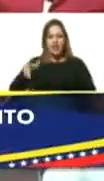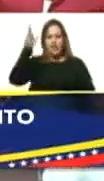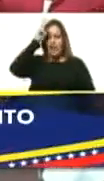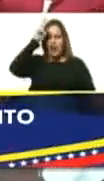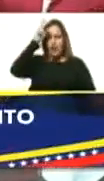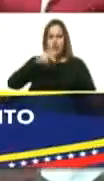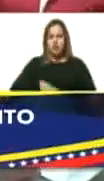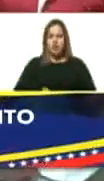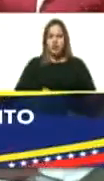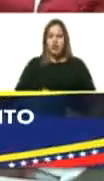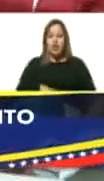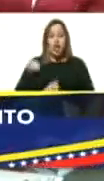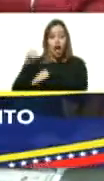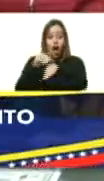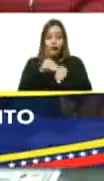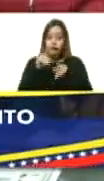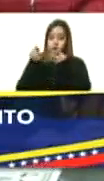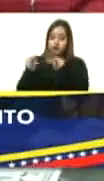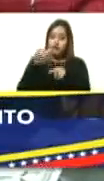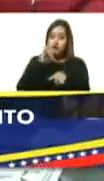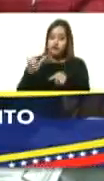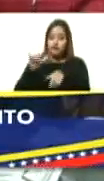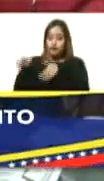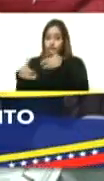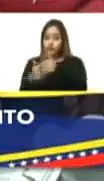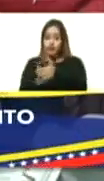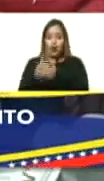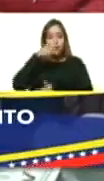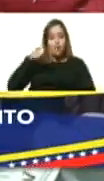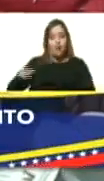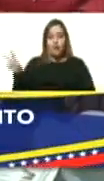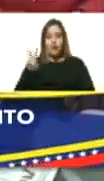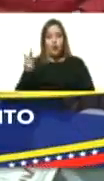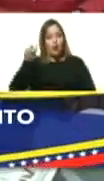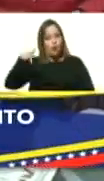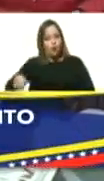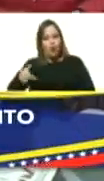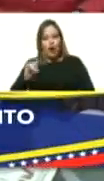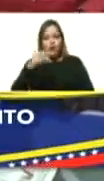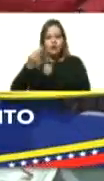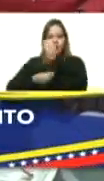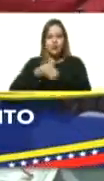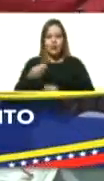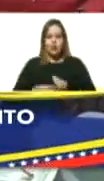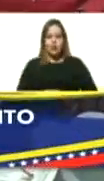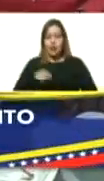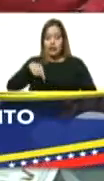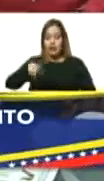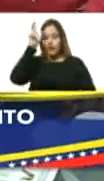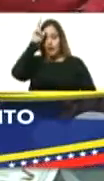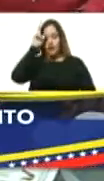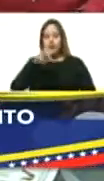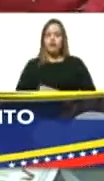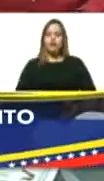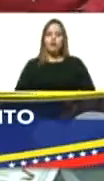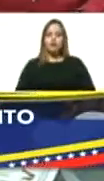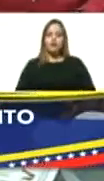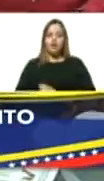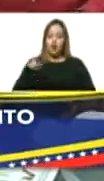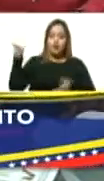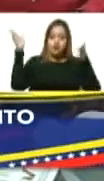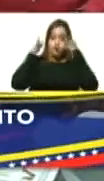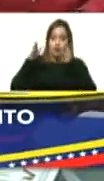e informarle a usted y a todo el pueblo de Venezuela que hoy se está cumpliendo aquí en el estado Falcón esa